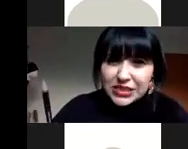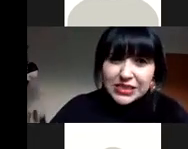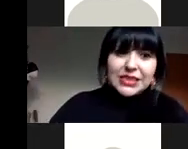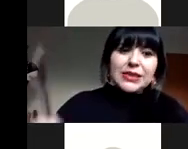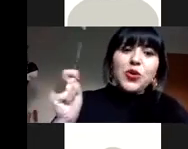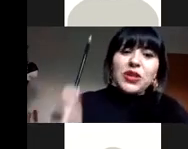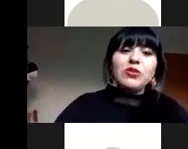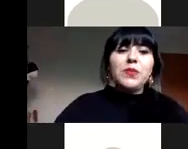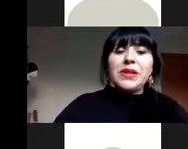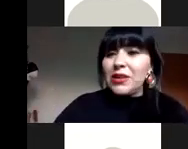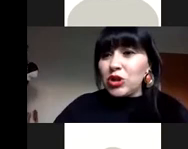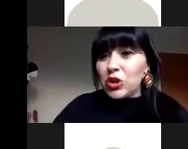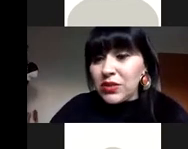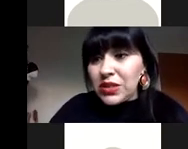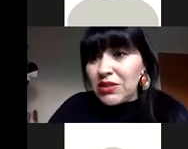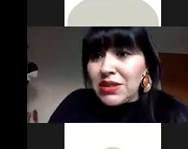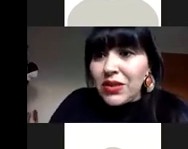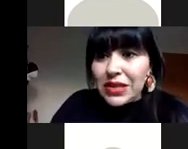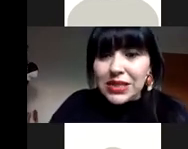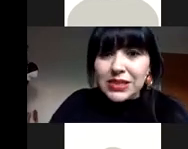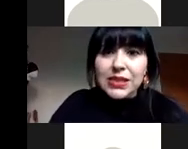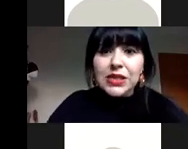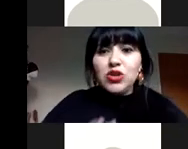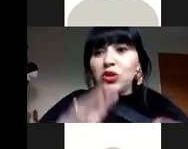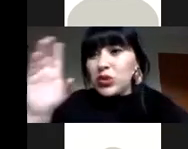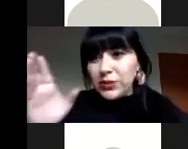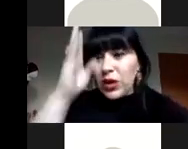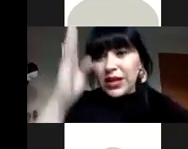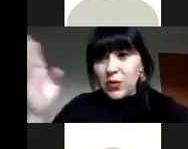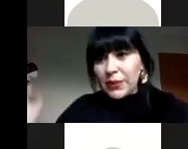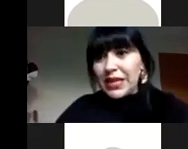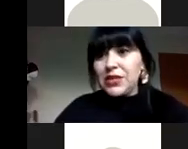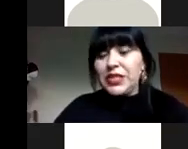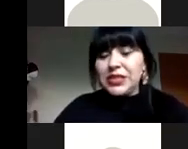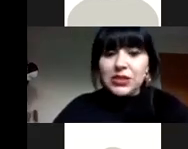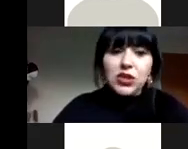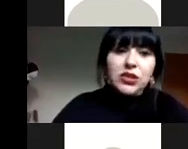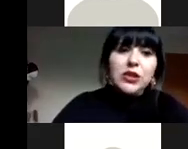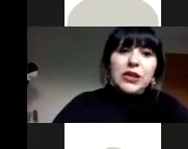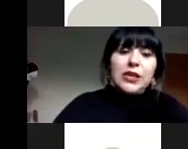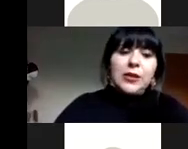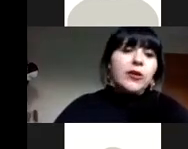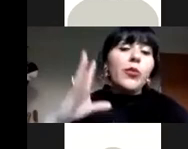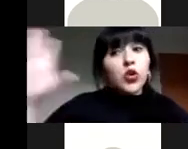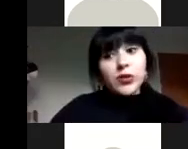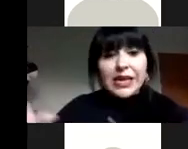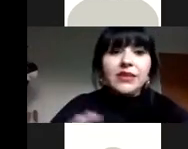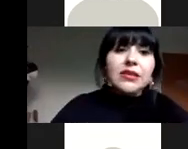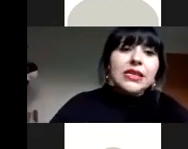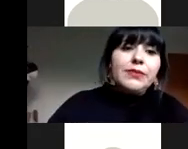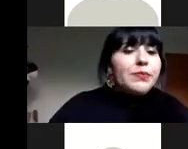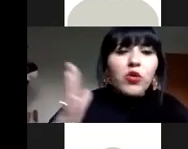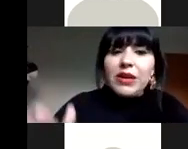reacciones podemos esperar en nuestros niños, niñas y adolescentes? Nosotros hicimos acá una pequeña diferenciación por grupo